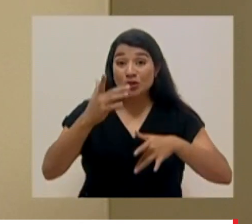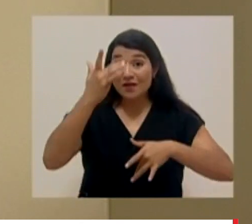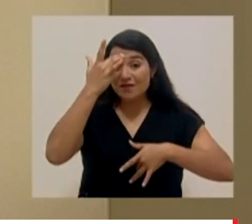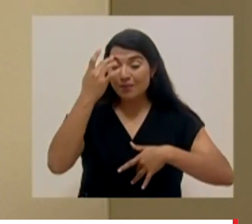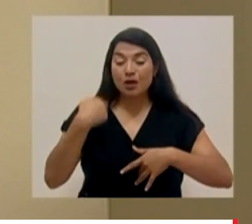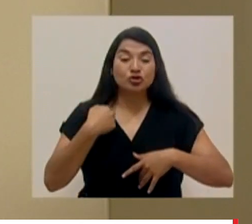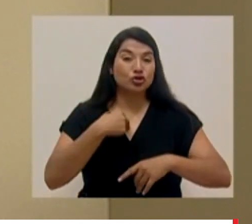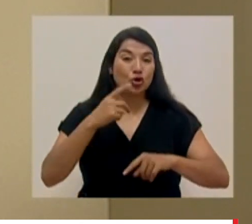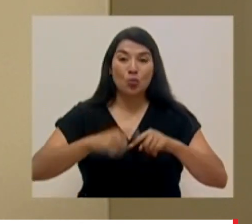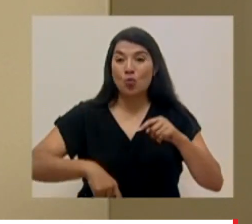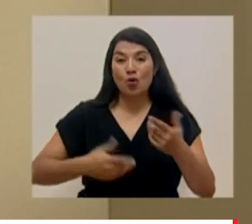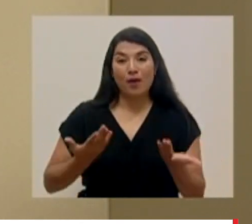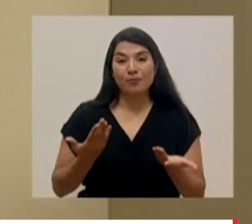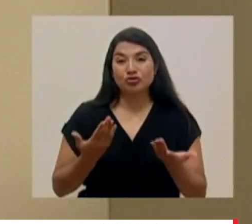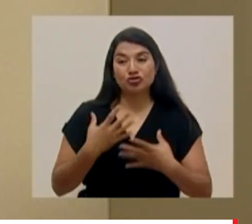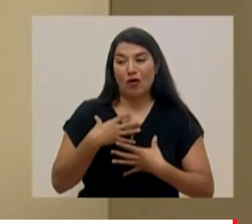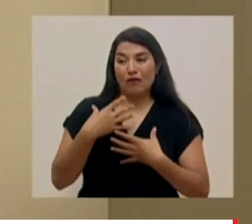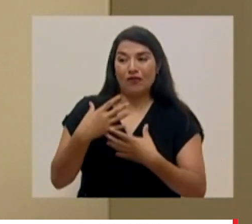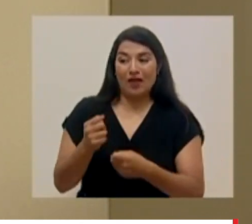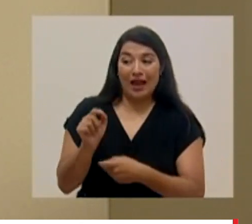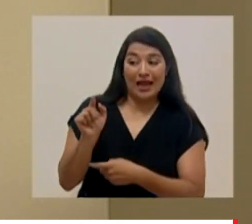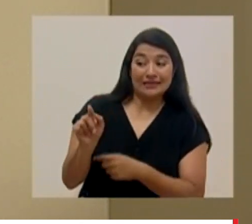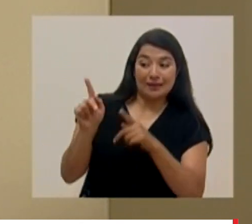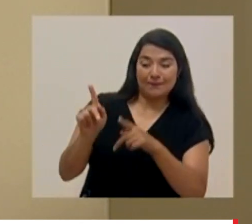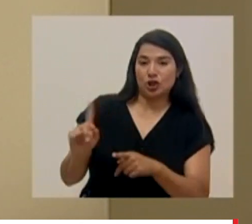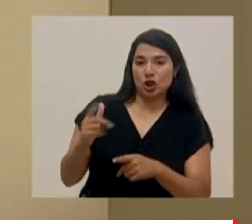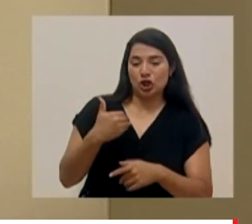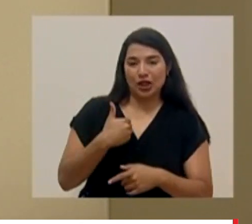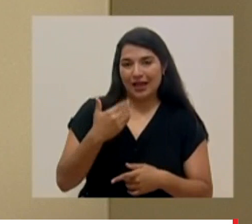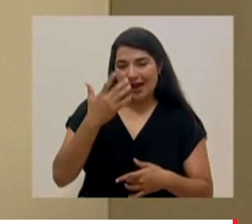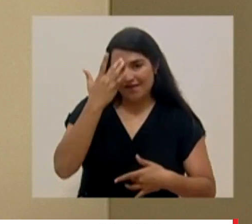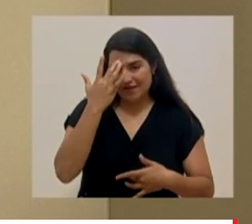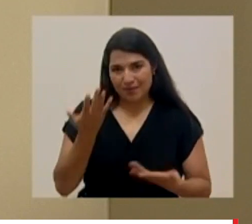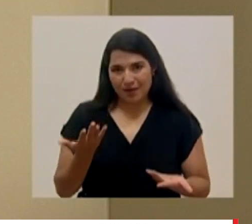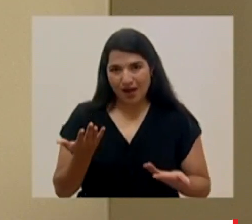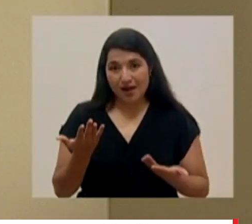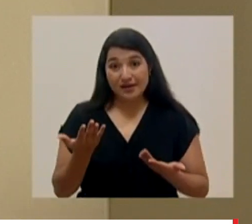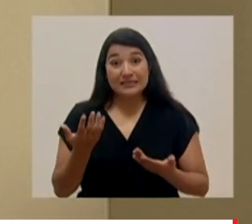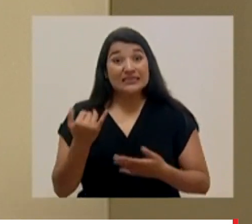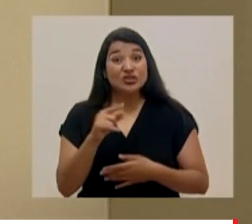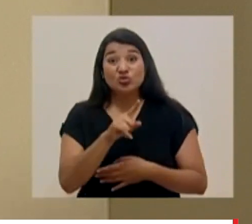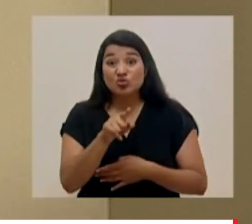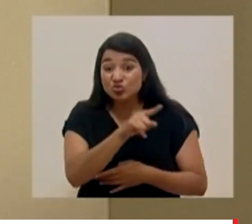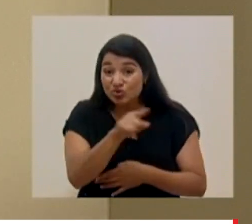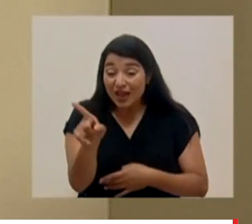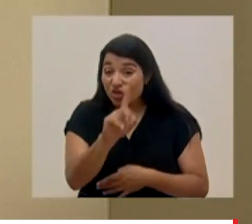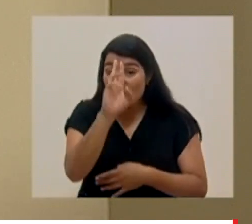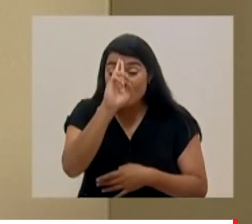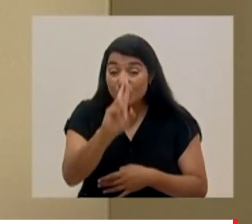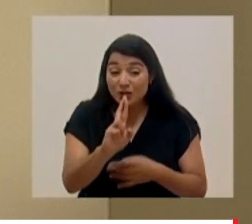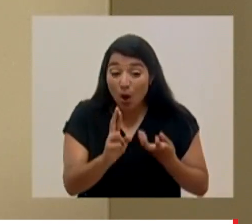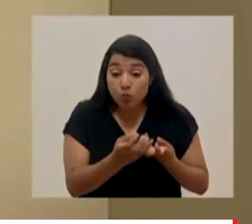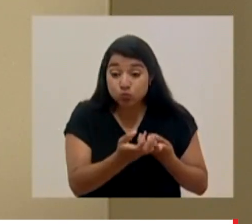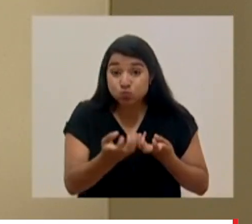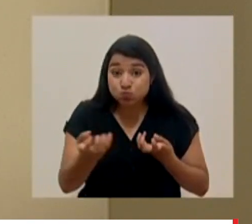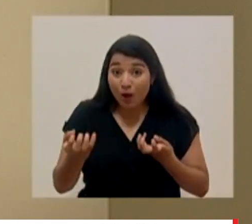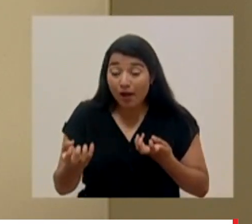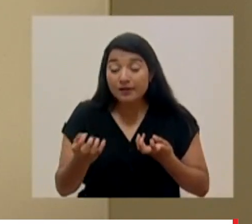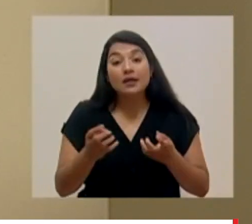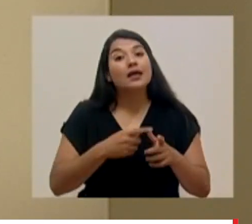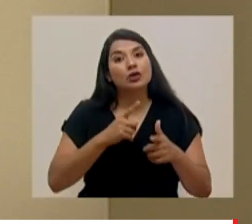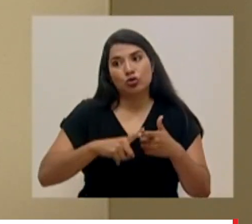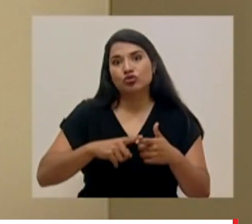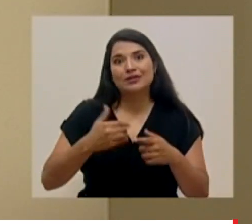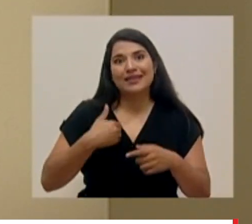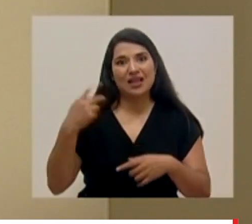asegurarlo. O sea, cualquier rompimiento de burbuja social es un riesgo porque usted no puede, a menos de que esté guardado en su casa absolutamente, que no tenga contacto con